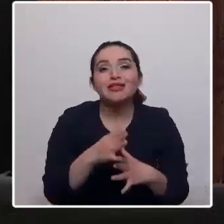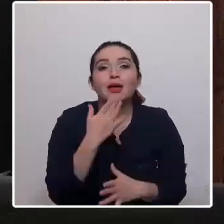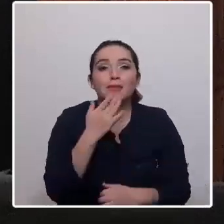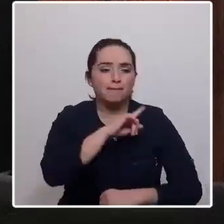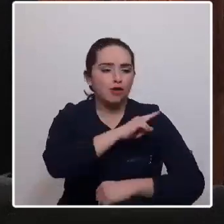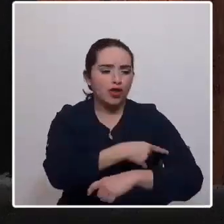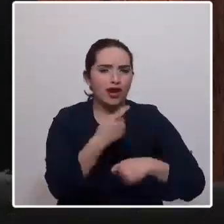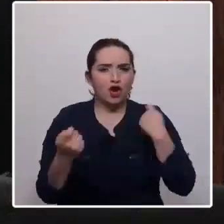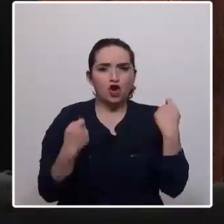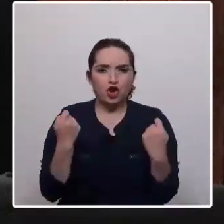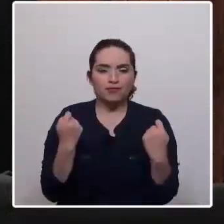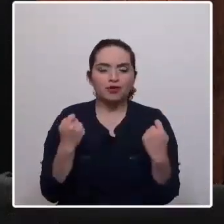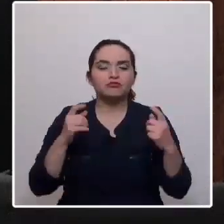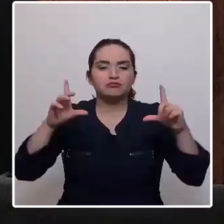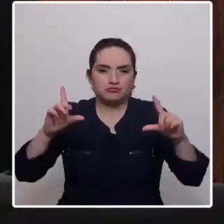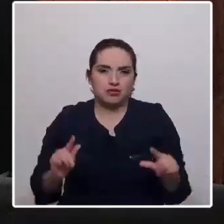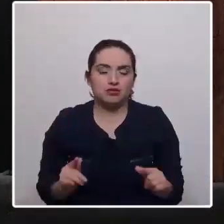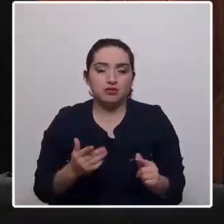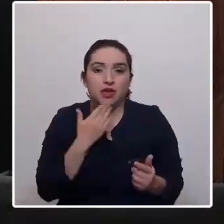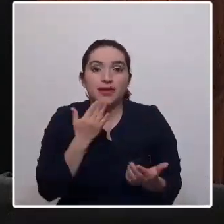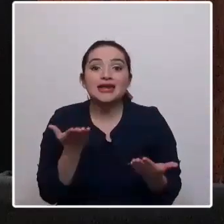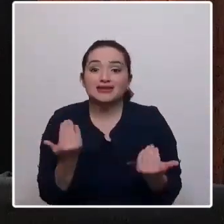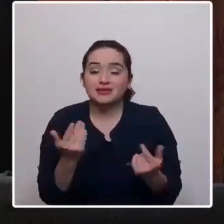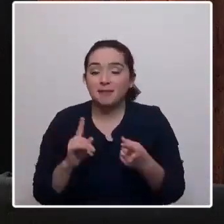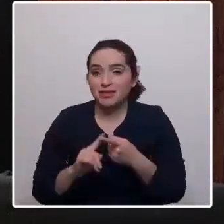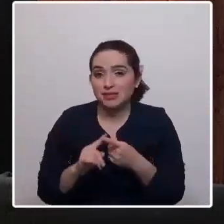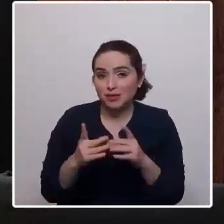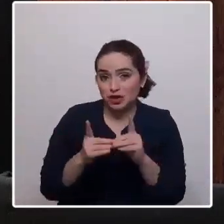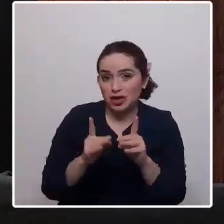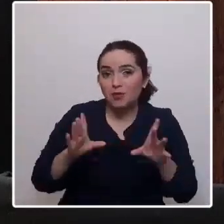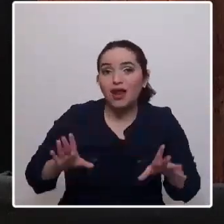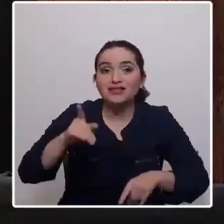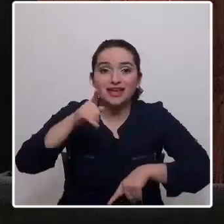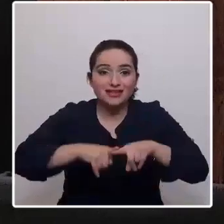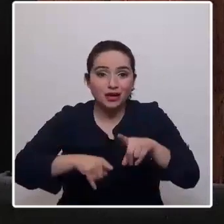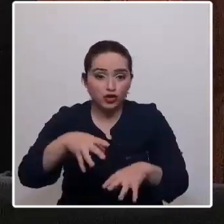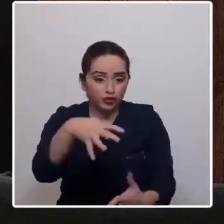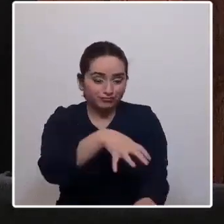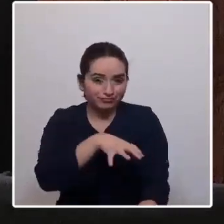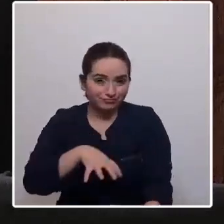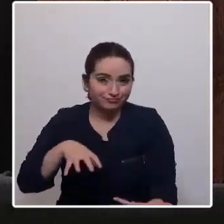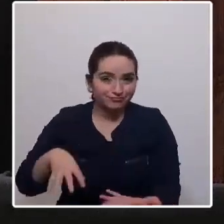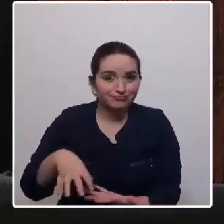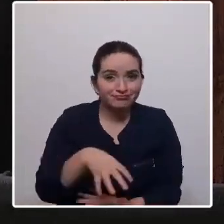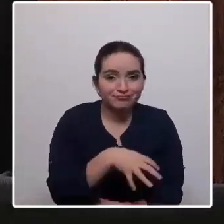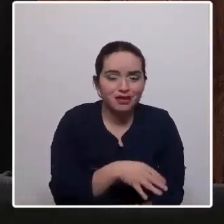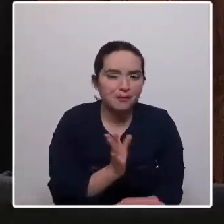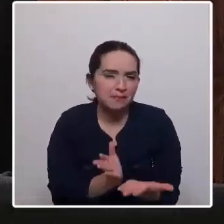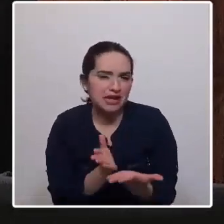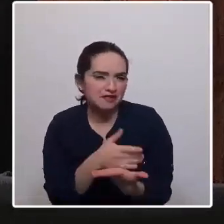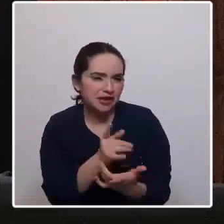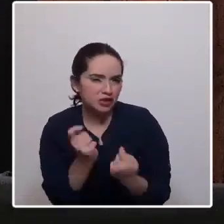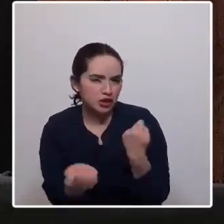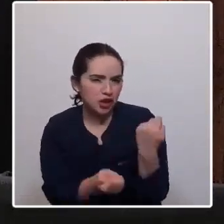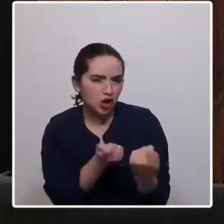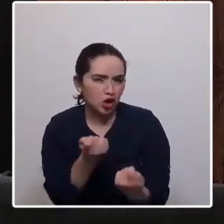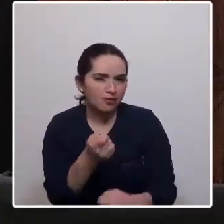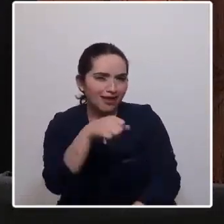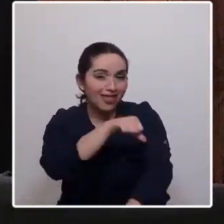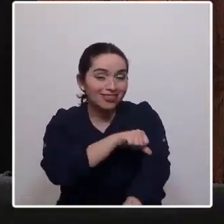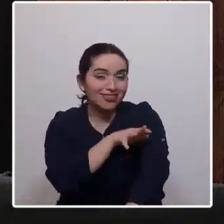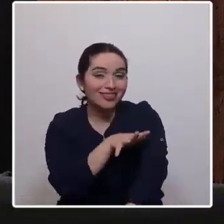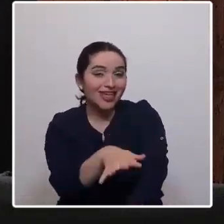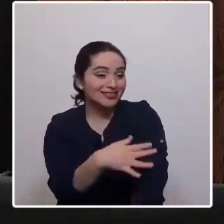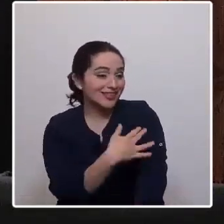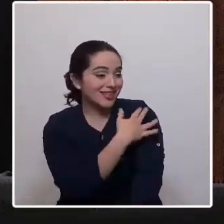económico. También se requiere participación democrática de los territorios. La planificación económica debe ser descentralizada,